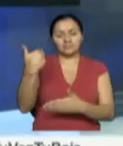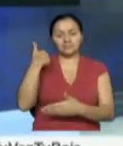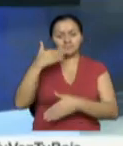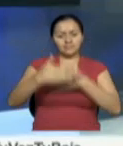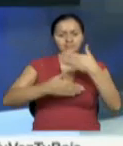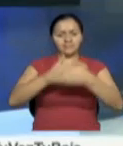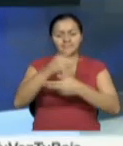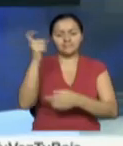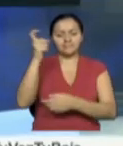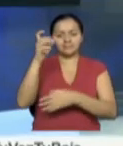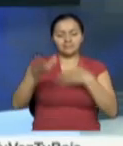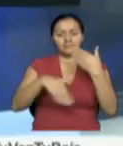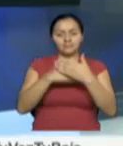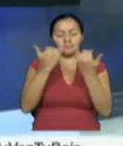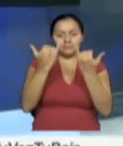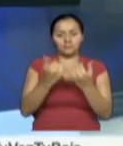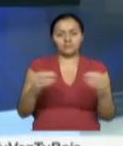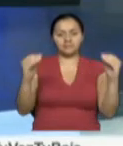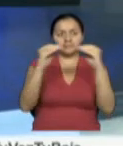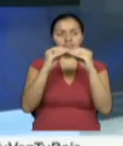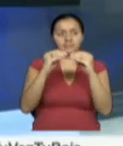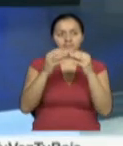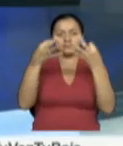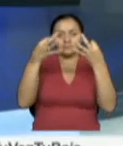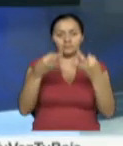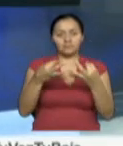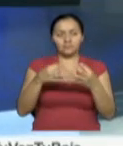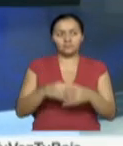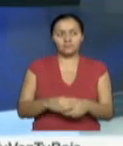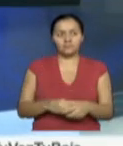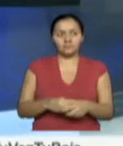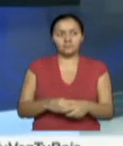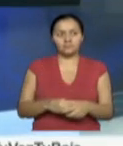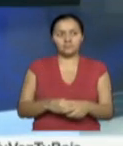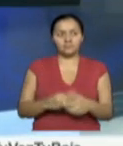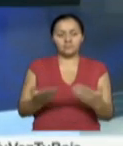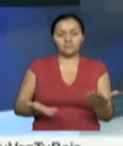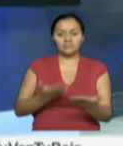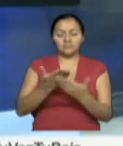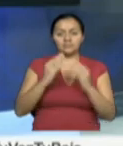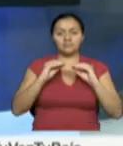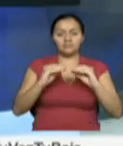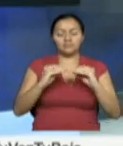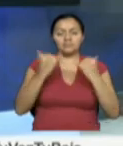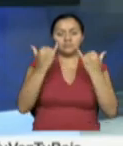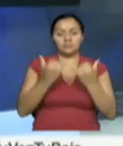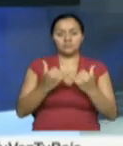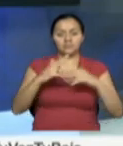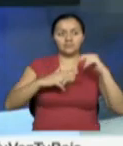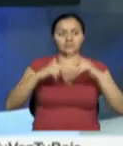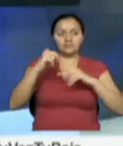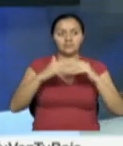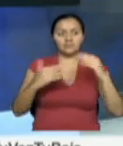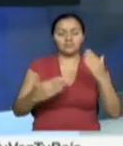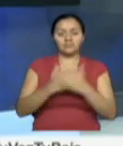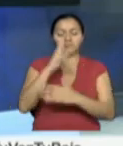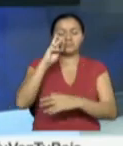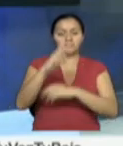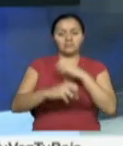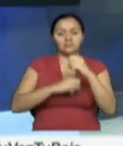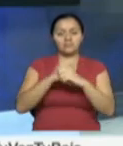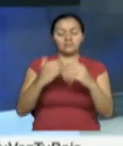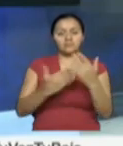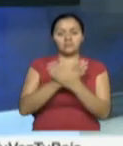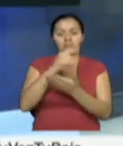infraestructura necesaria para cumplir con la oferta educativa. Ya hay unidades educativas del Milenio y